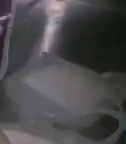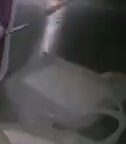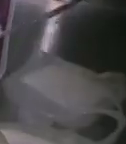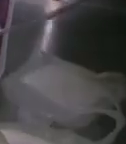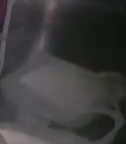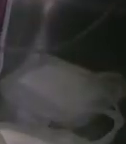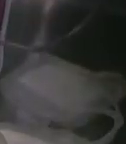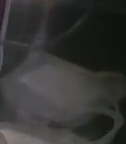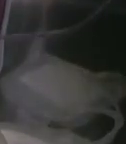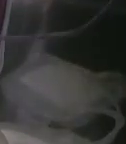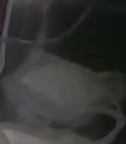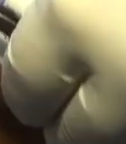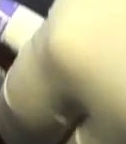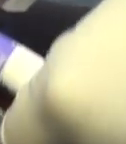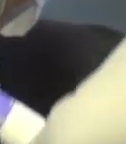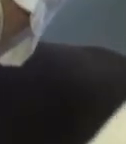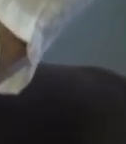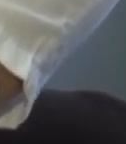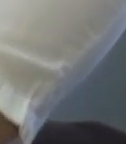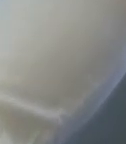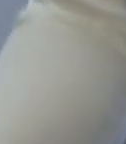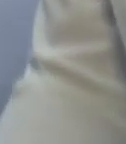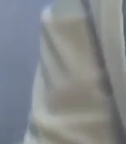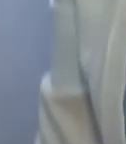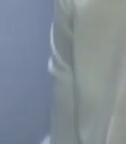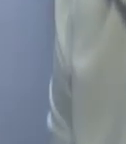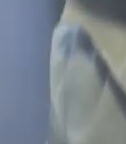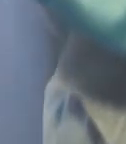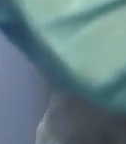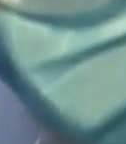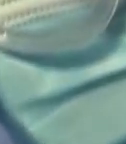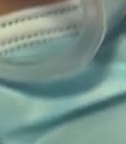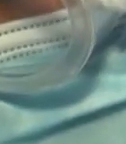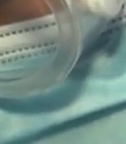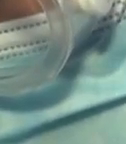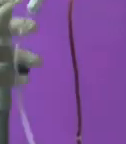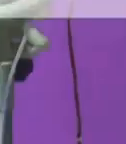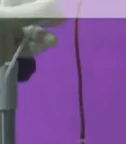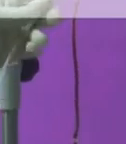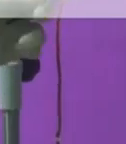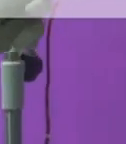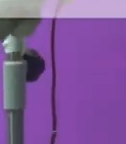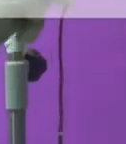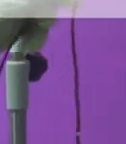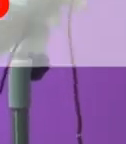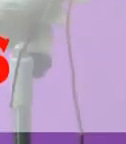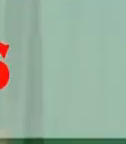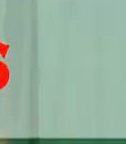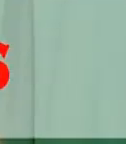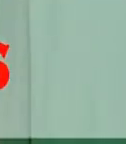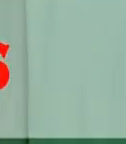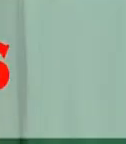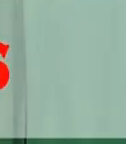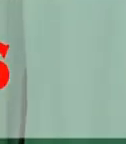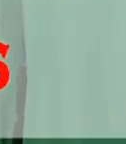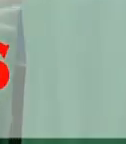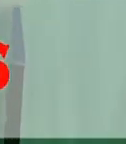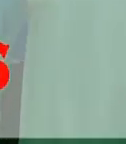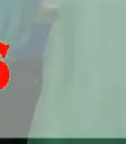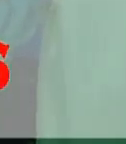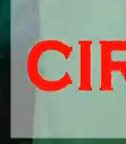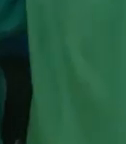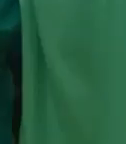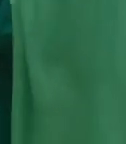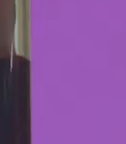2 años y a pesar de la pandemia, los donantes voluntarios garantizaron más de 1.200.000 cirugías.